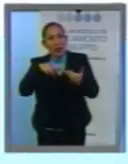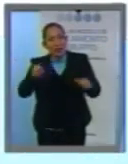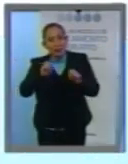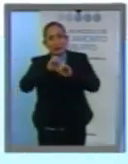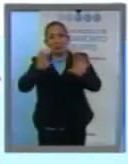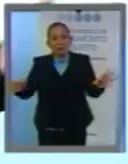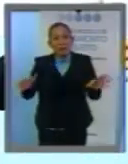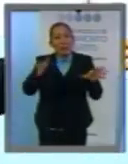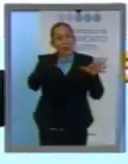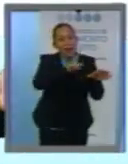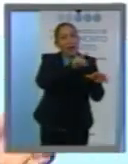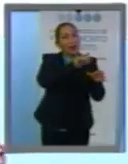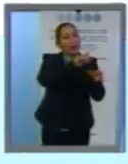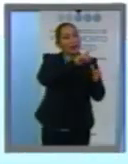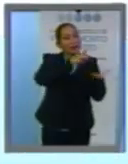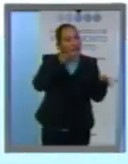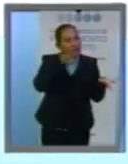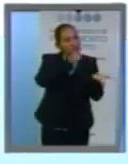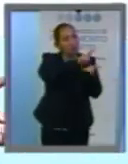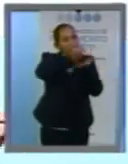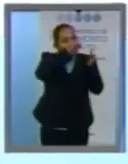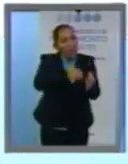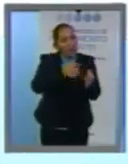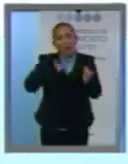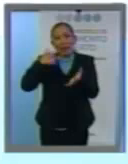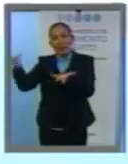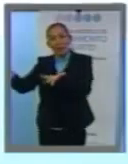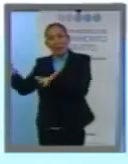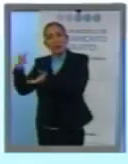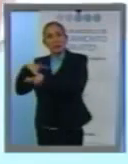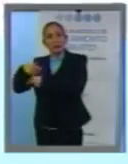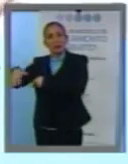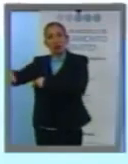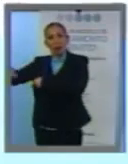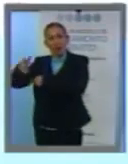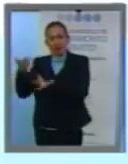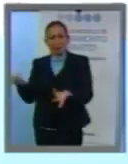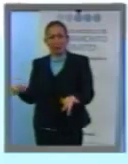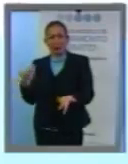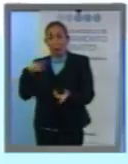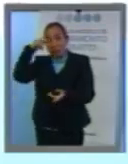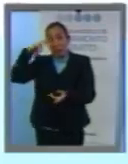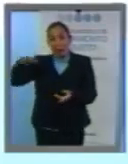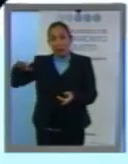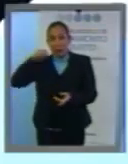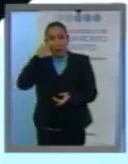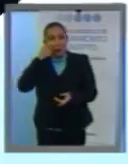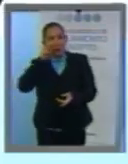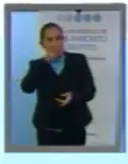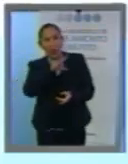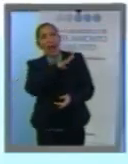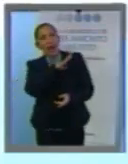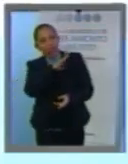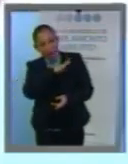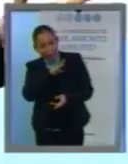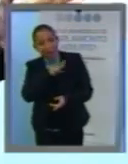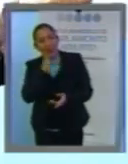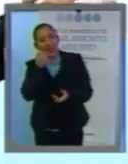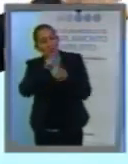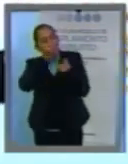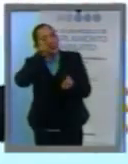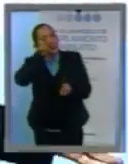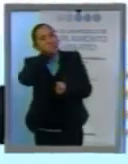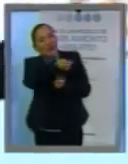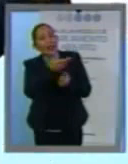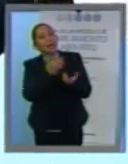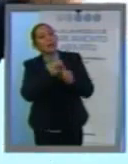clara entre la transparencia y la confianza o la legitimidad, porque claramente en México lo que vemos es que sí existe esa transparencia, pero cuando